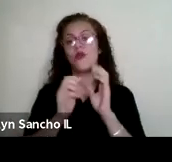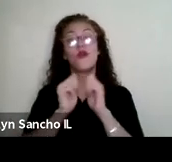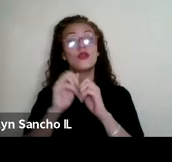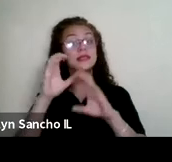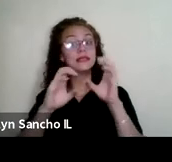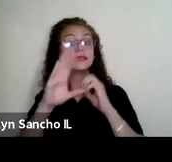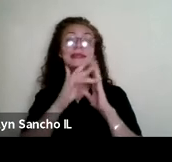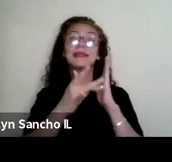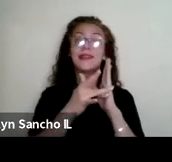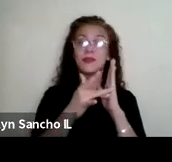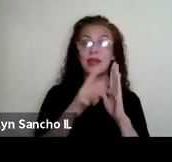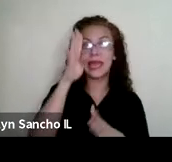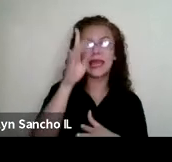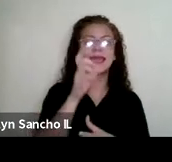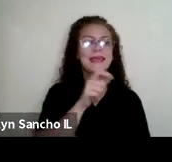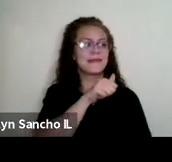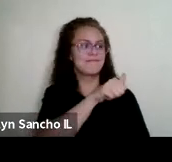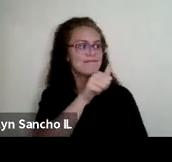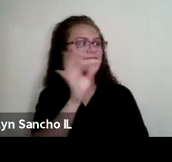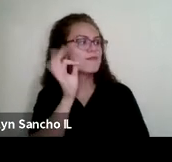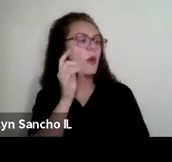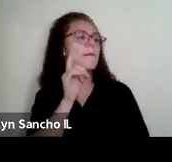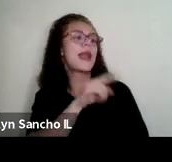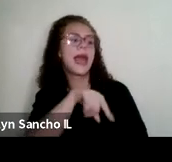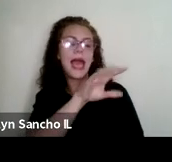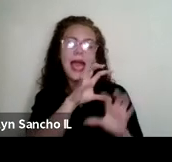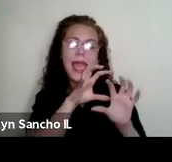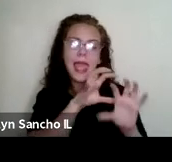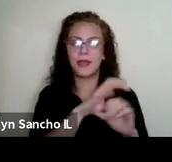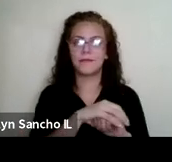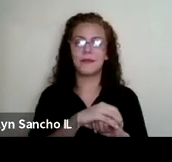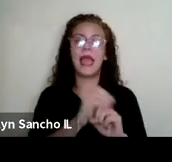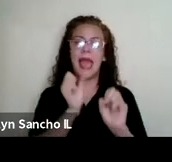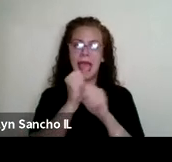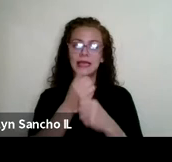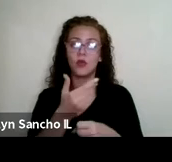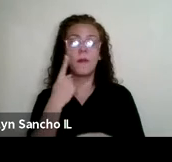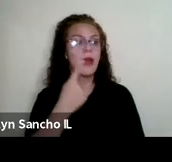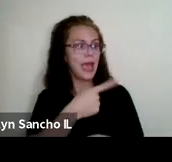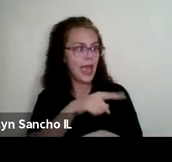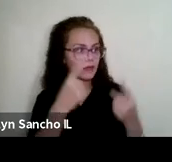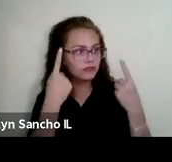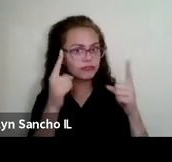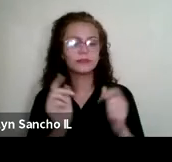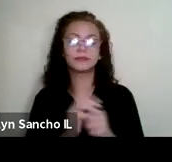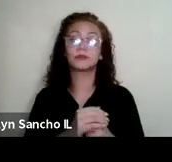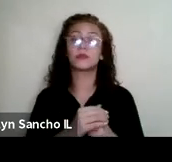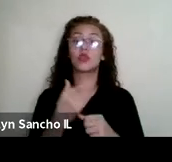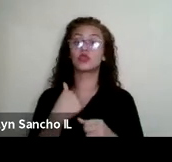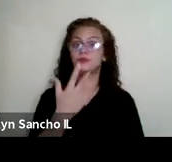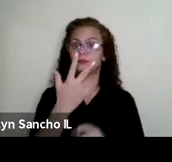y una tecnología creada por ellas, para ellas, generar las condiciones para que eso suceda. Les voy a poner